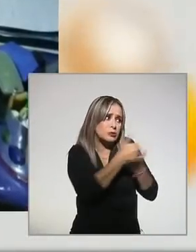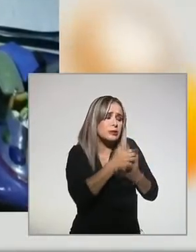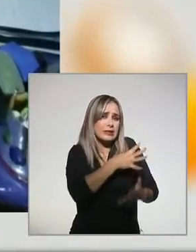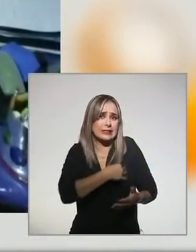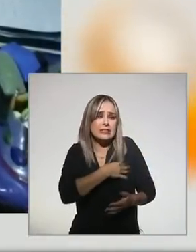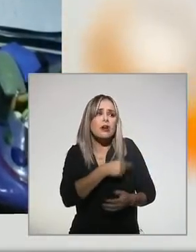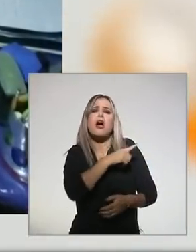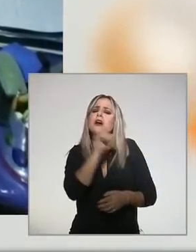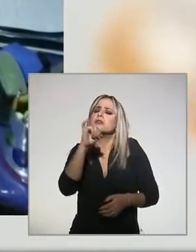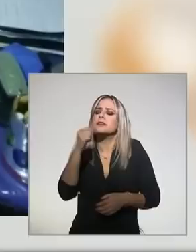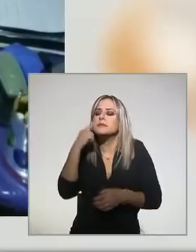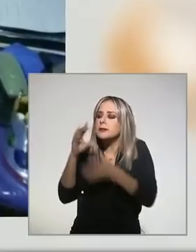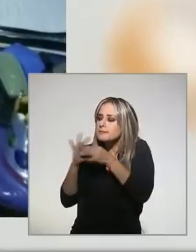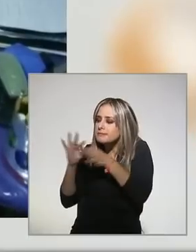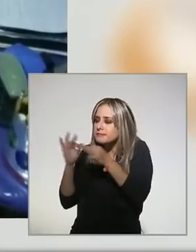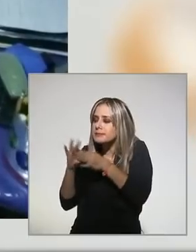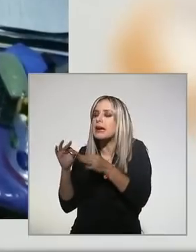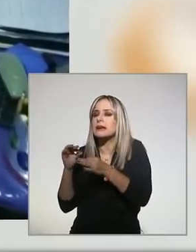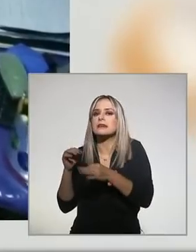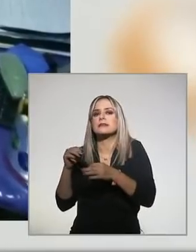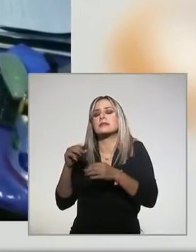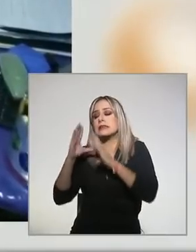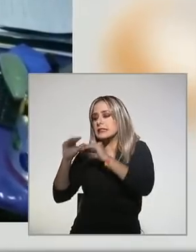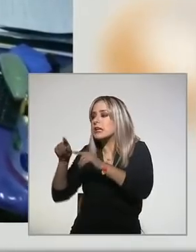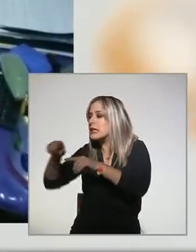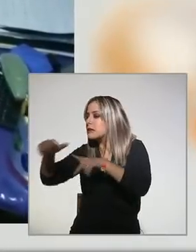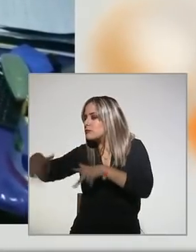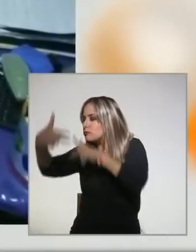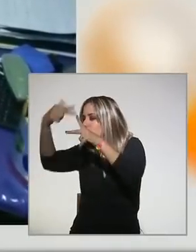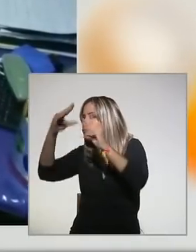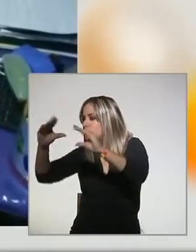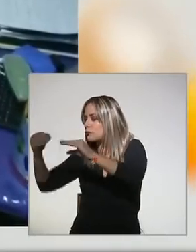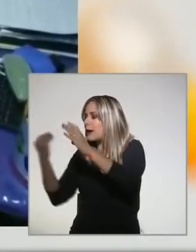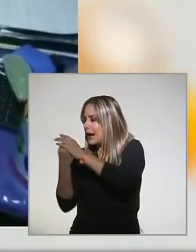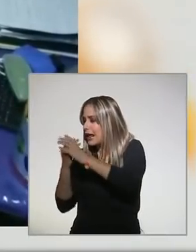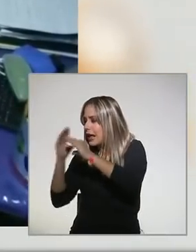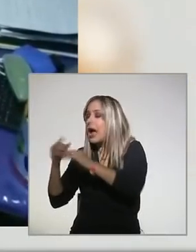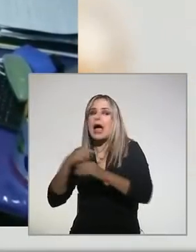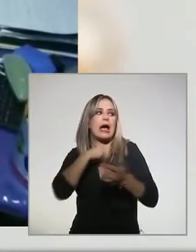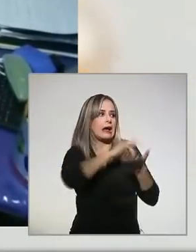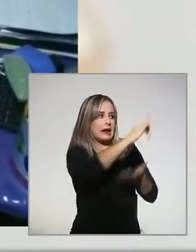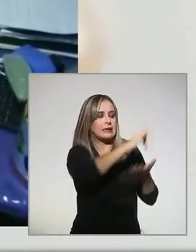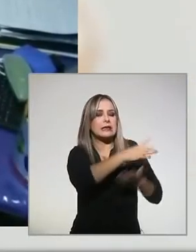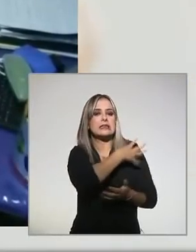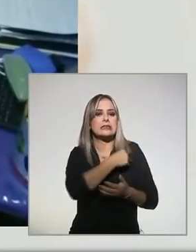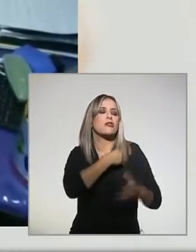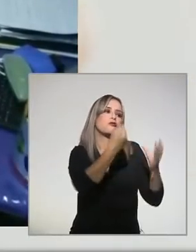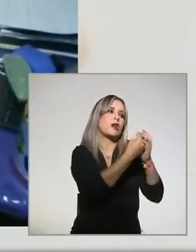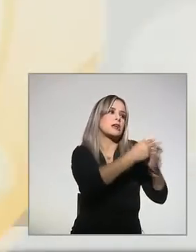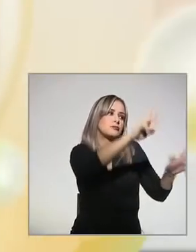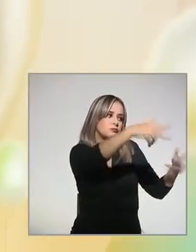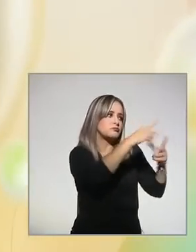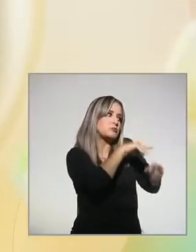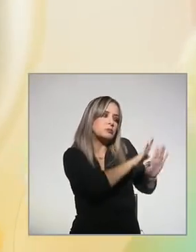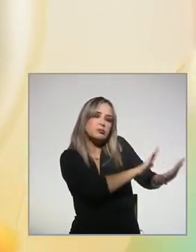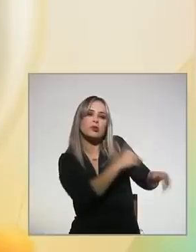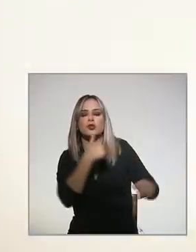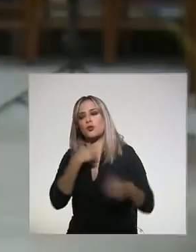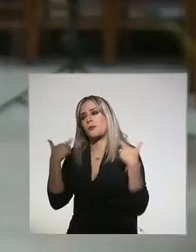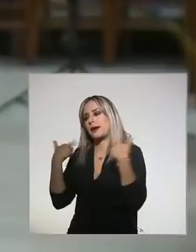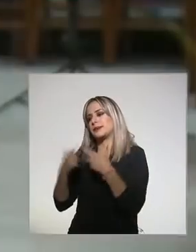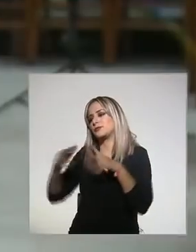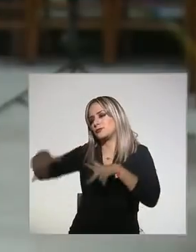tomando clases en línea y yo dando clases en línea. La tecnología no era esencial, cuando yo comencé a